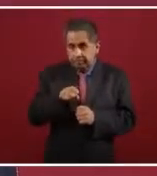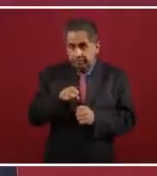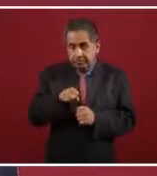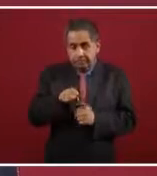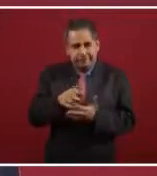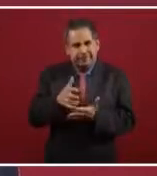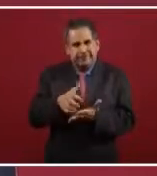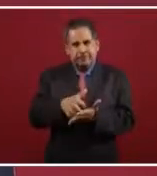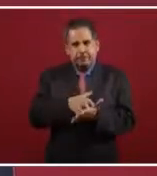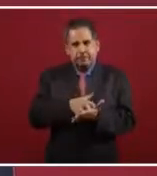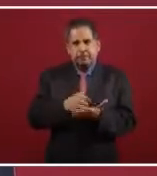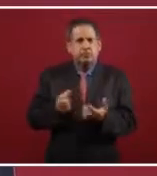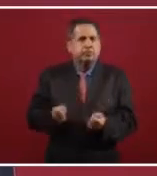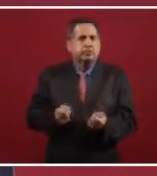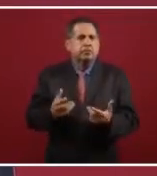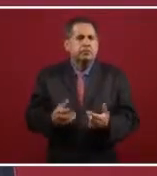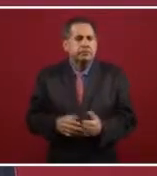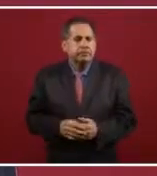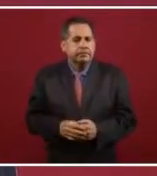obra